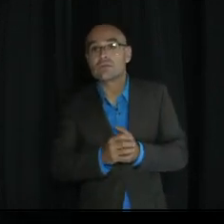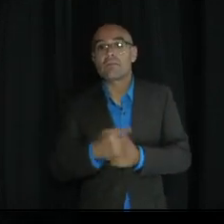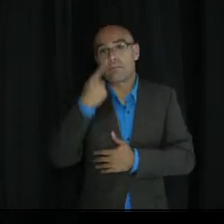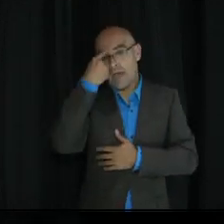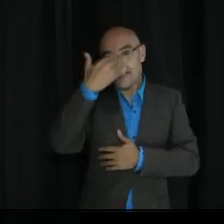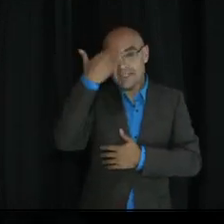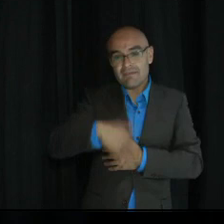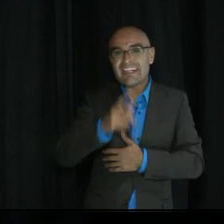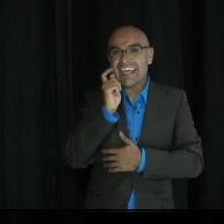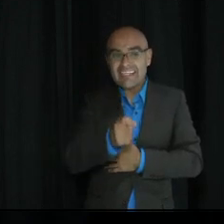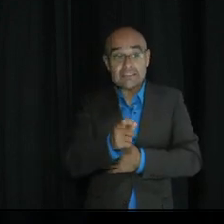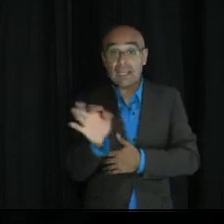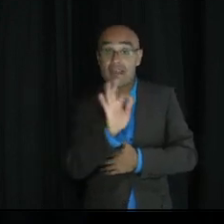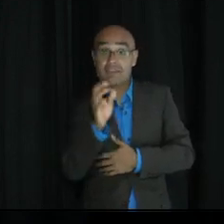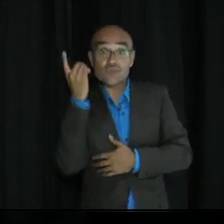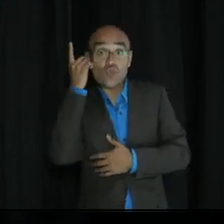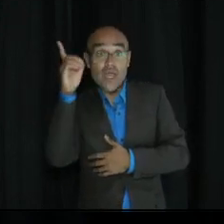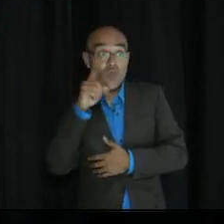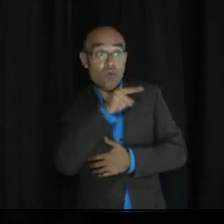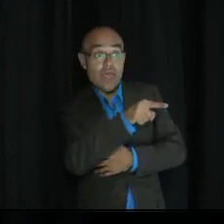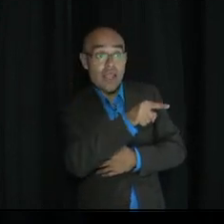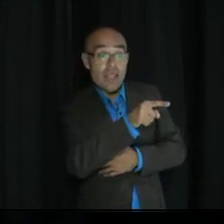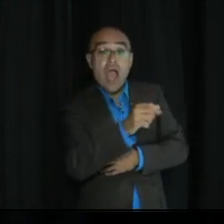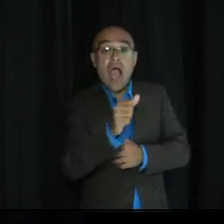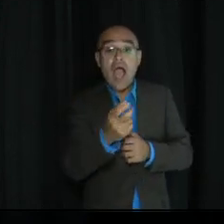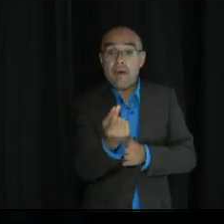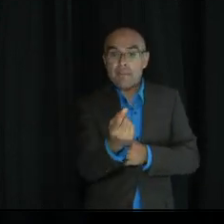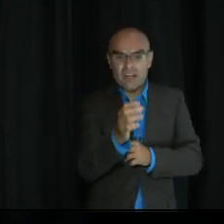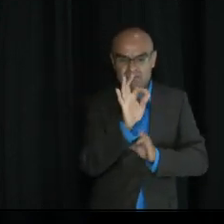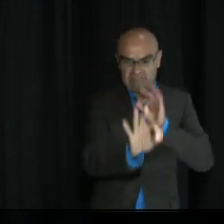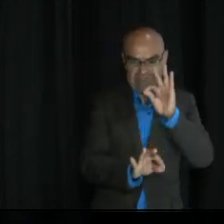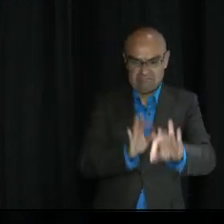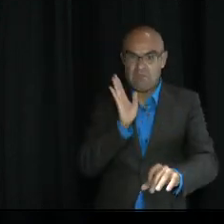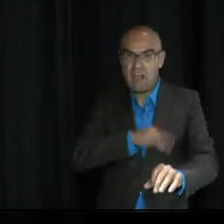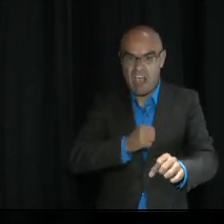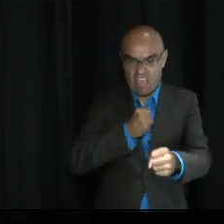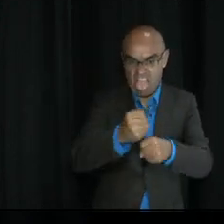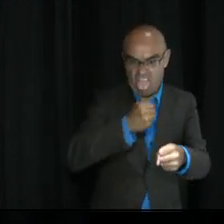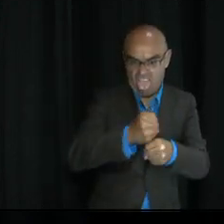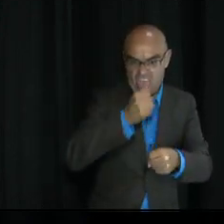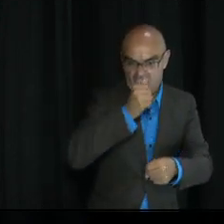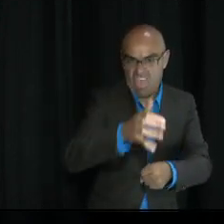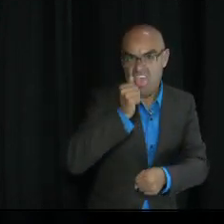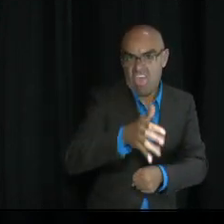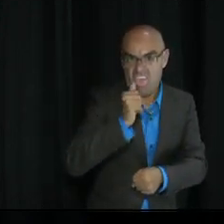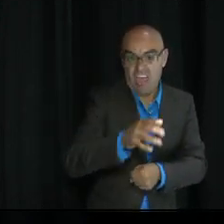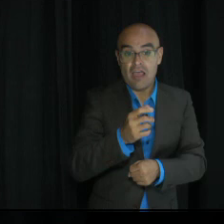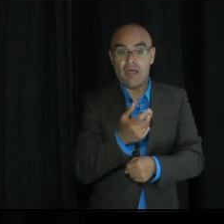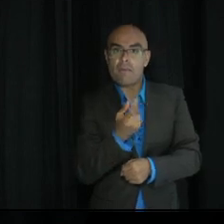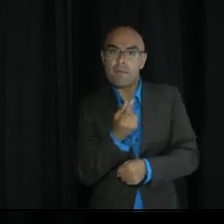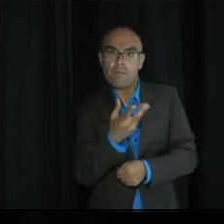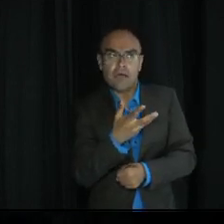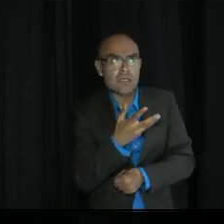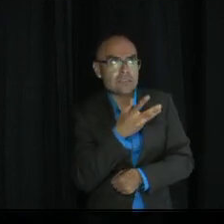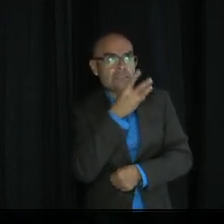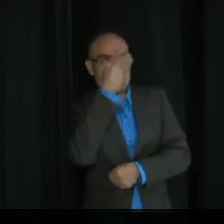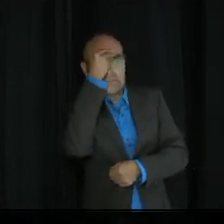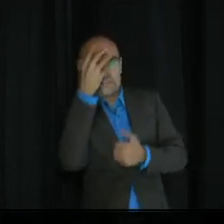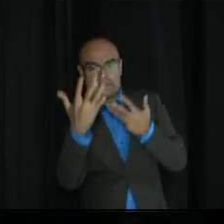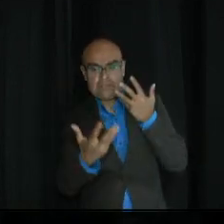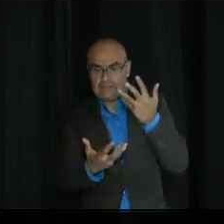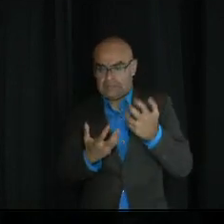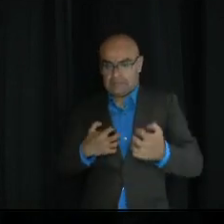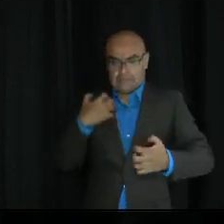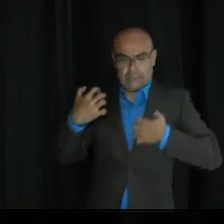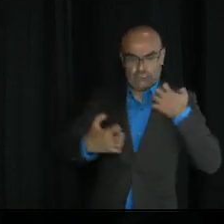de su dueño, para que pueda convertirse en un arma de ataque o incluso que pues, esté siendo provocado pues,